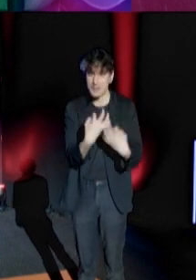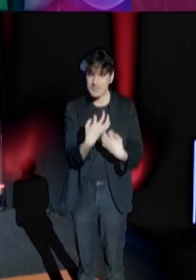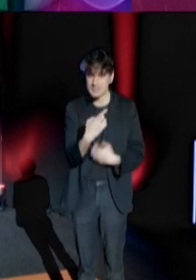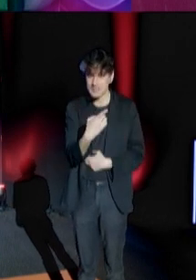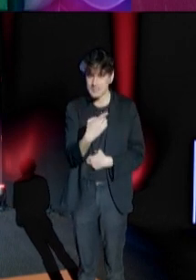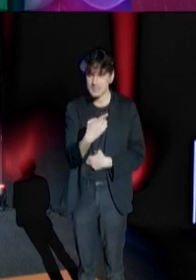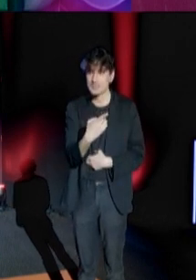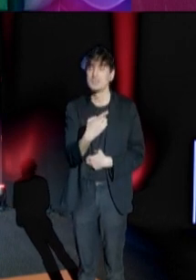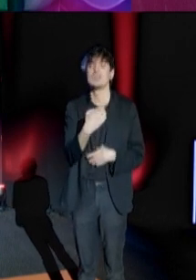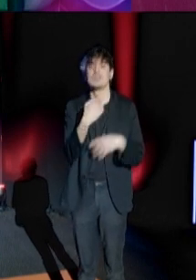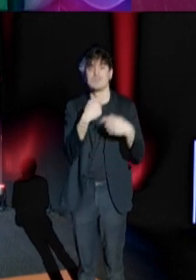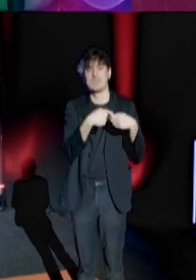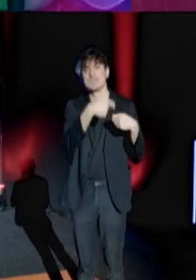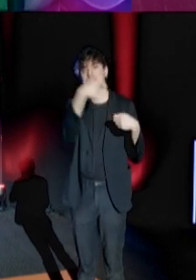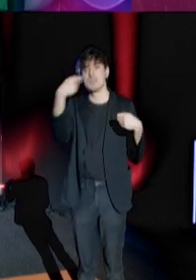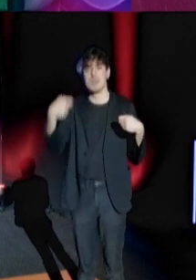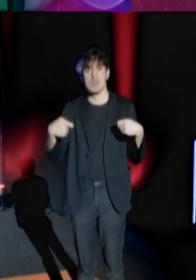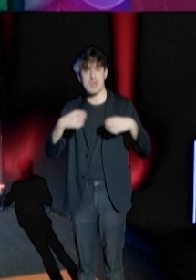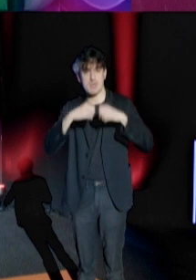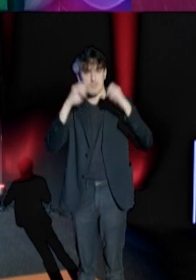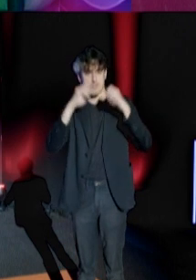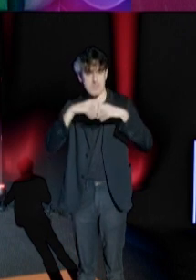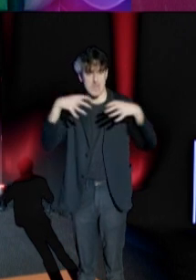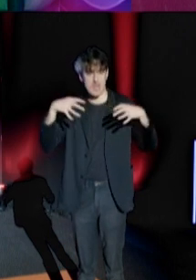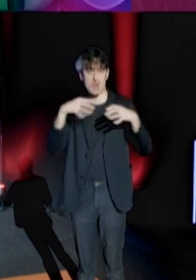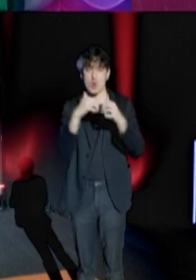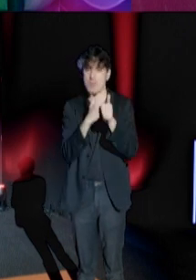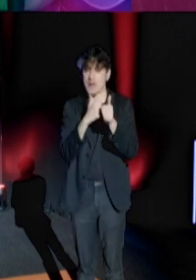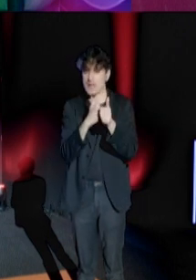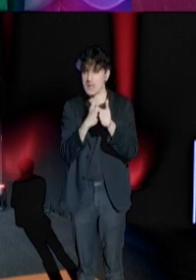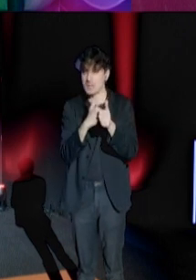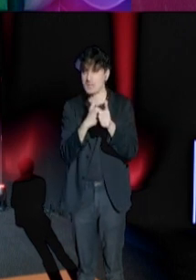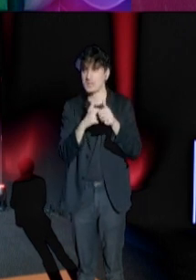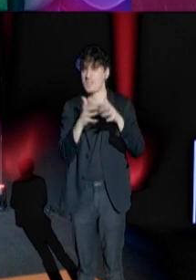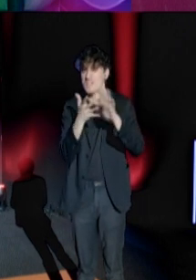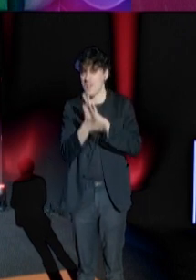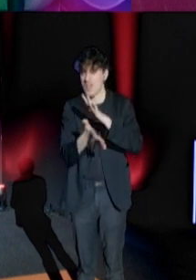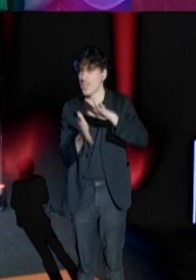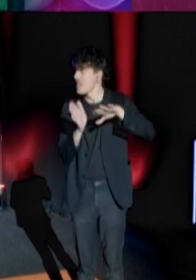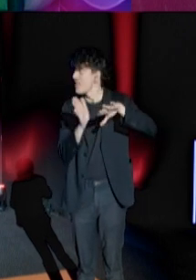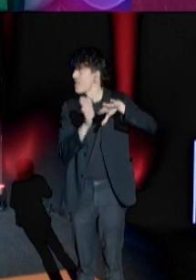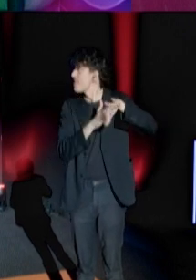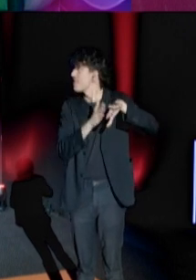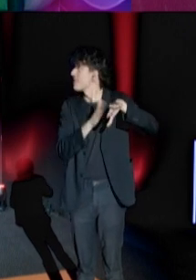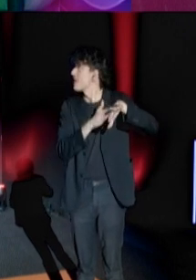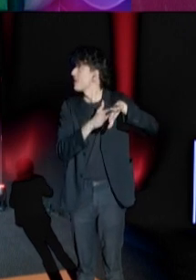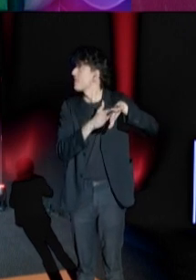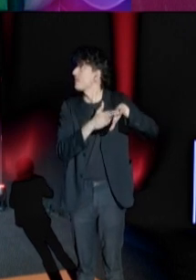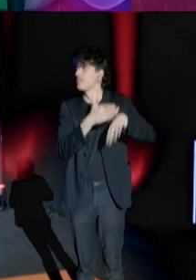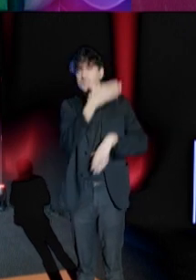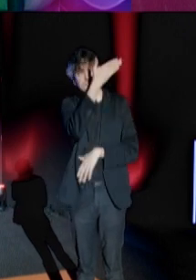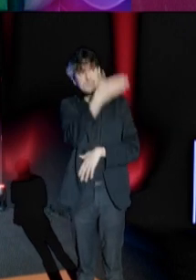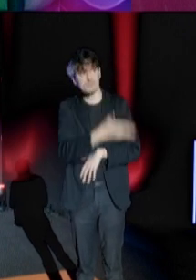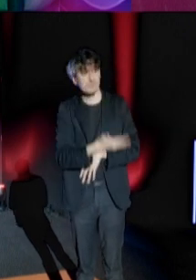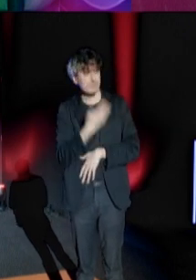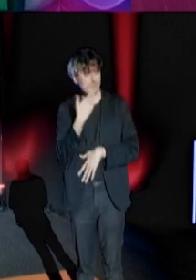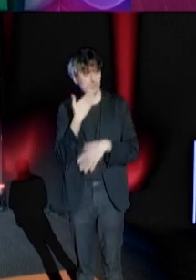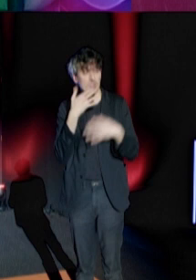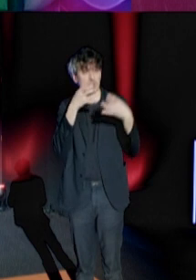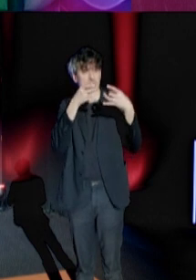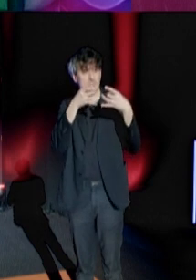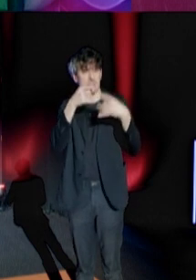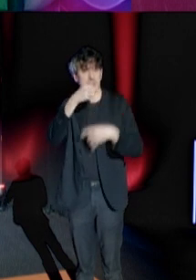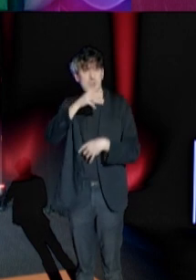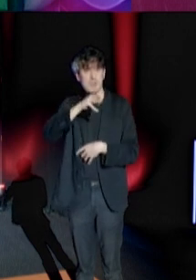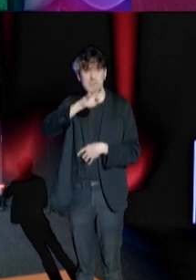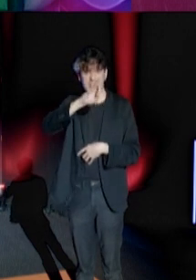extensibilidad La magia de copilot es precisamente no lo que tenéis a la izquierda que es lo que hablábamos el año pasado Mira tenemos agpt te hace un soneto